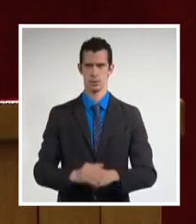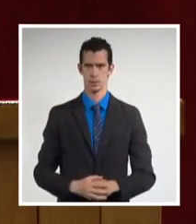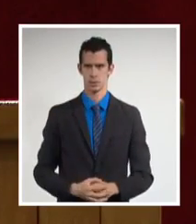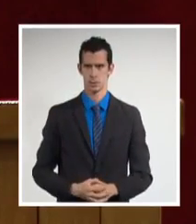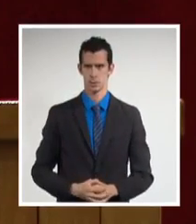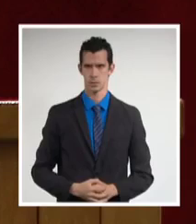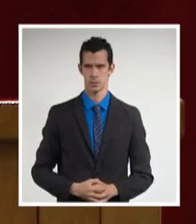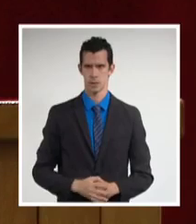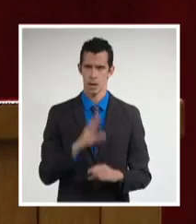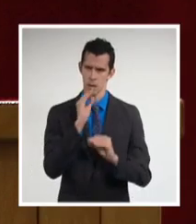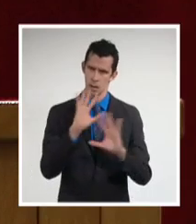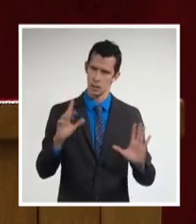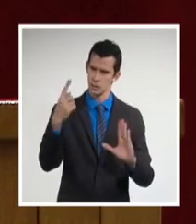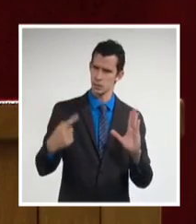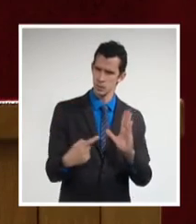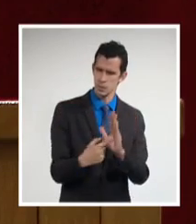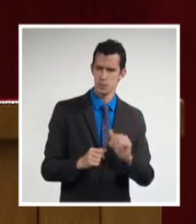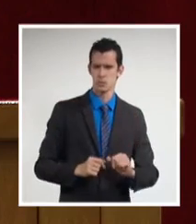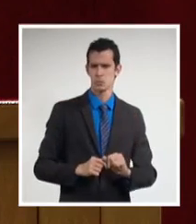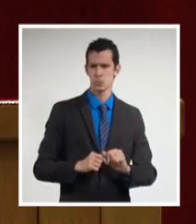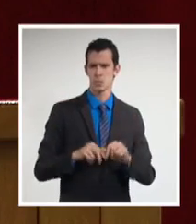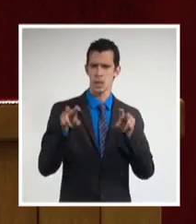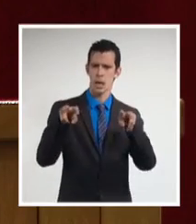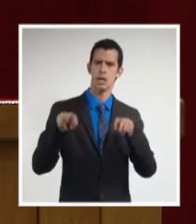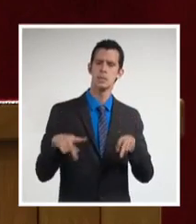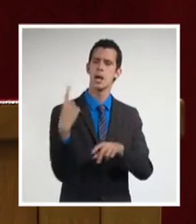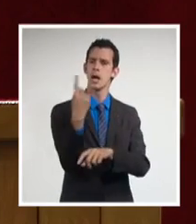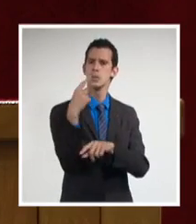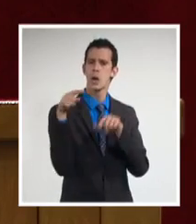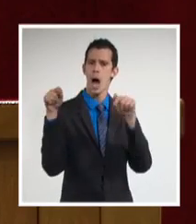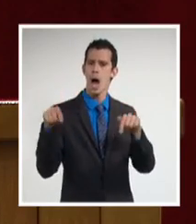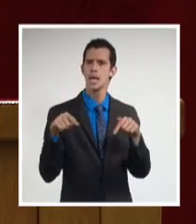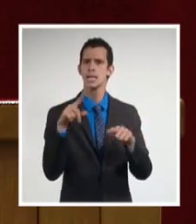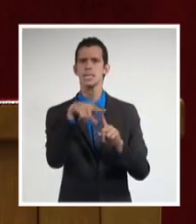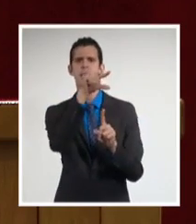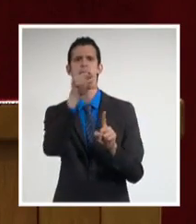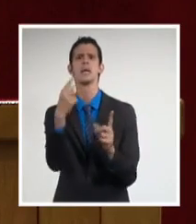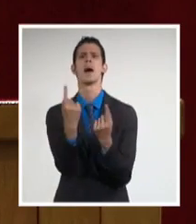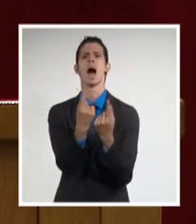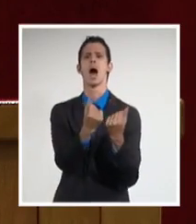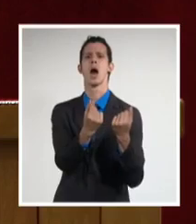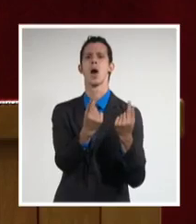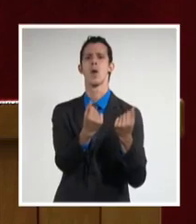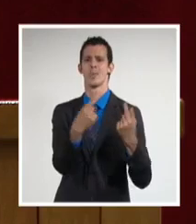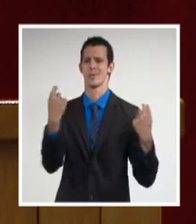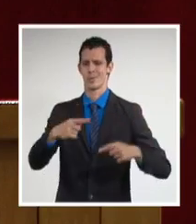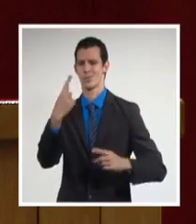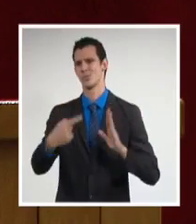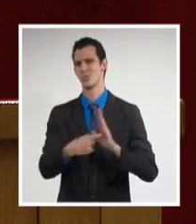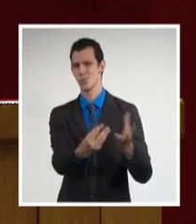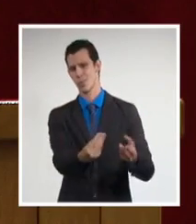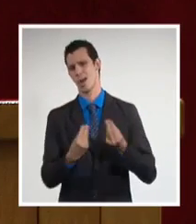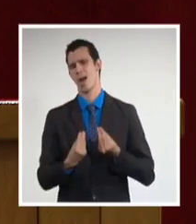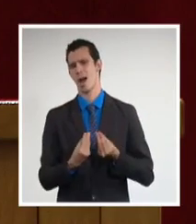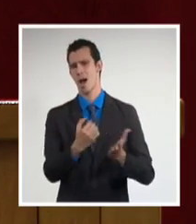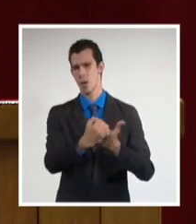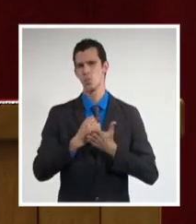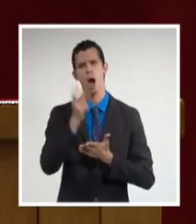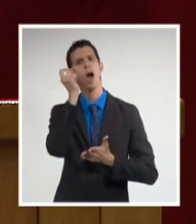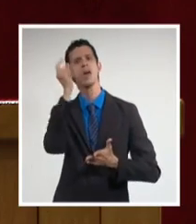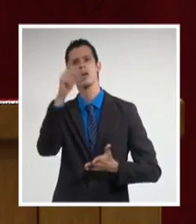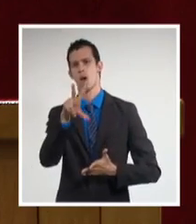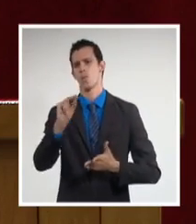debates que se desarrollarán en la próxima sección de la Asamblea sobre los temas económicos deberán aportar a la estrategia económica y social que el país